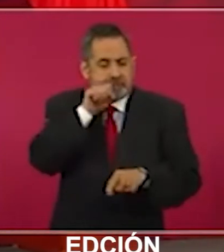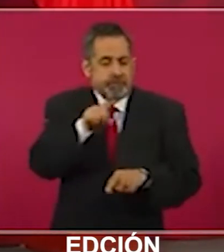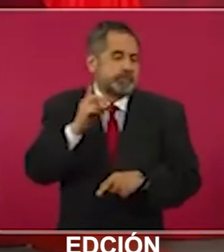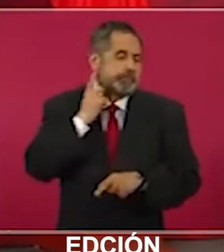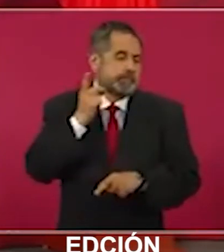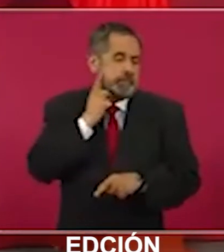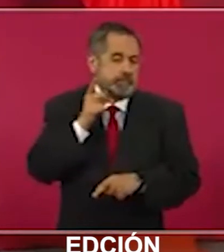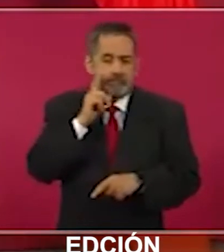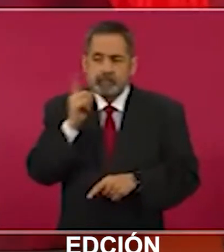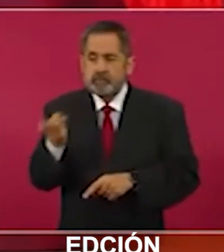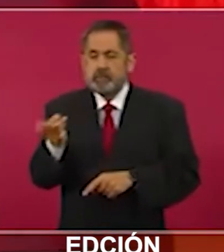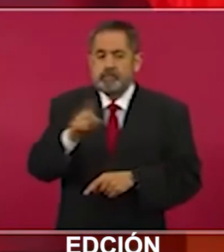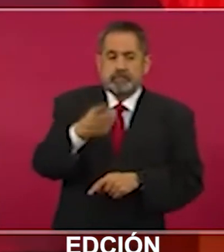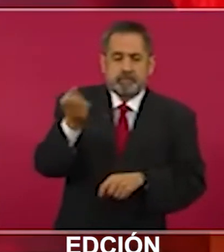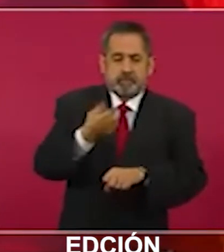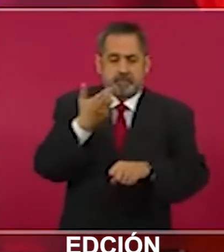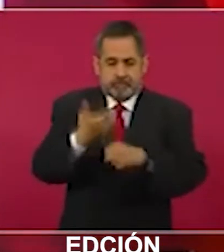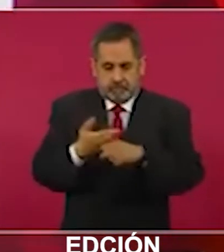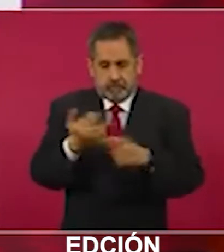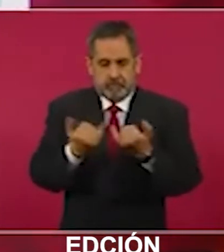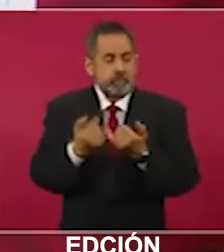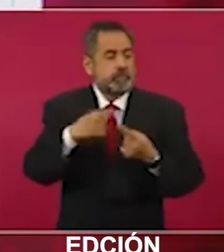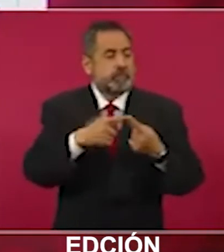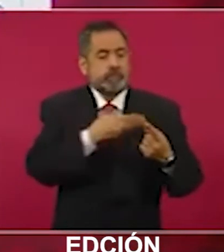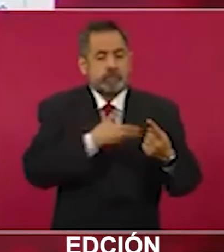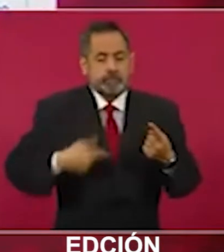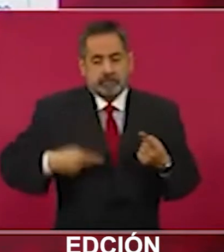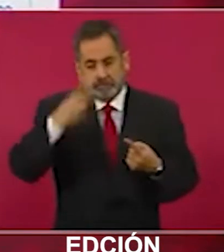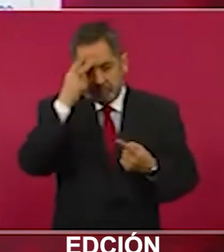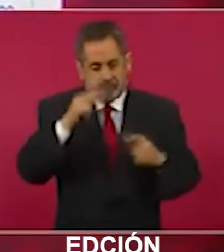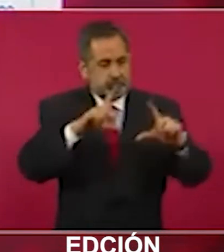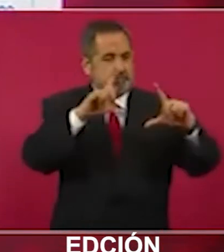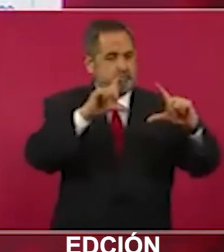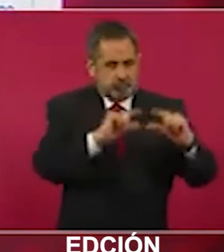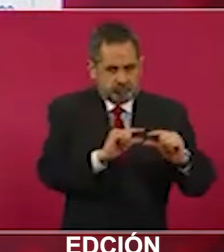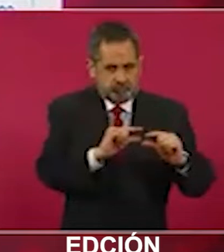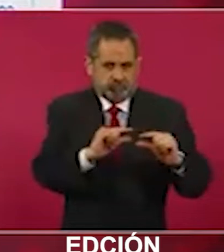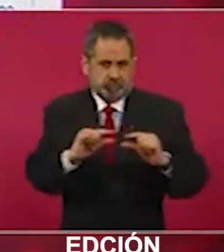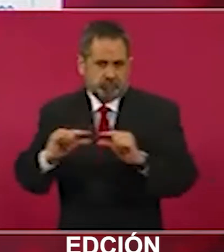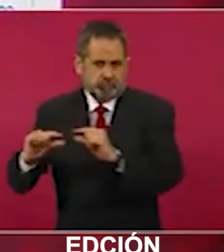los secretarios y el presidente de México.